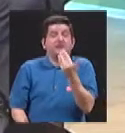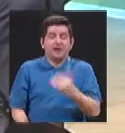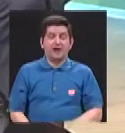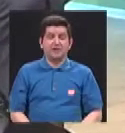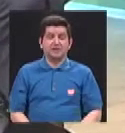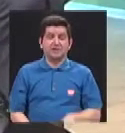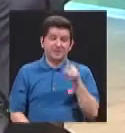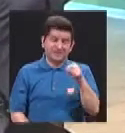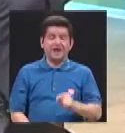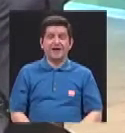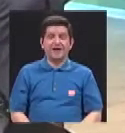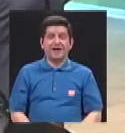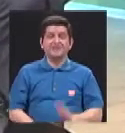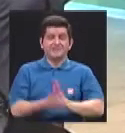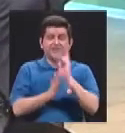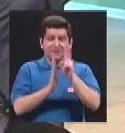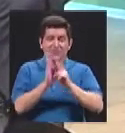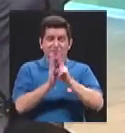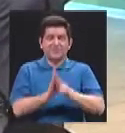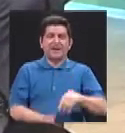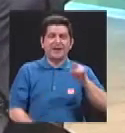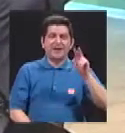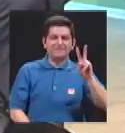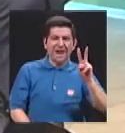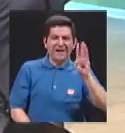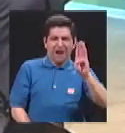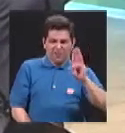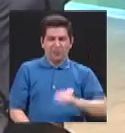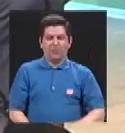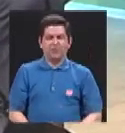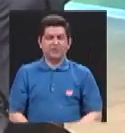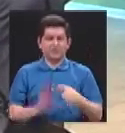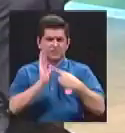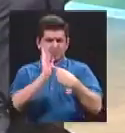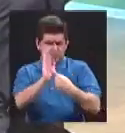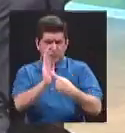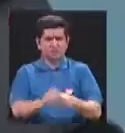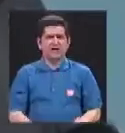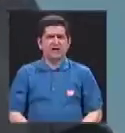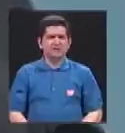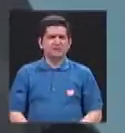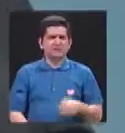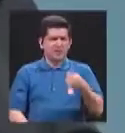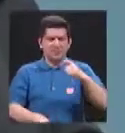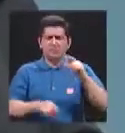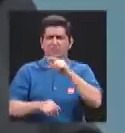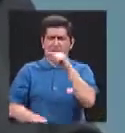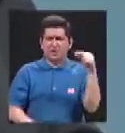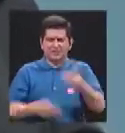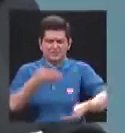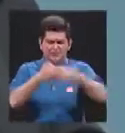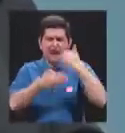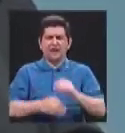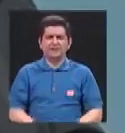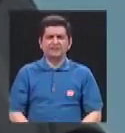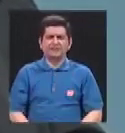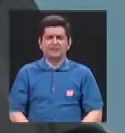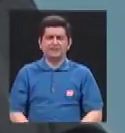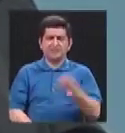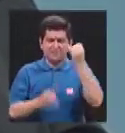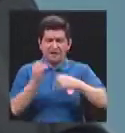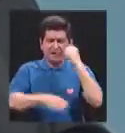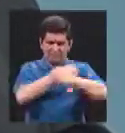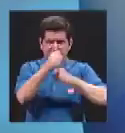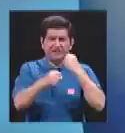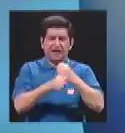gran parte a los Vargas Brothers, el documental de Juan Manuel Fernández que se exhibió hace pocas semanas en las salas. Para el